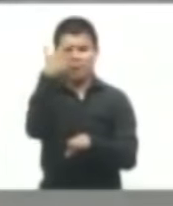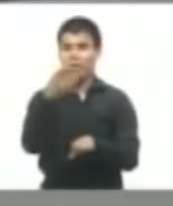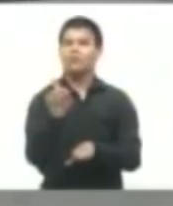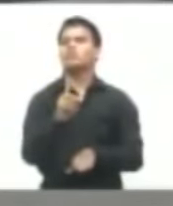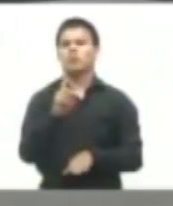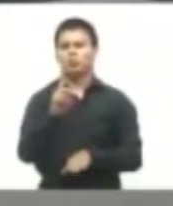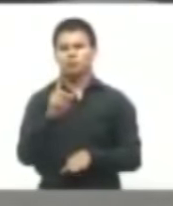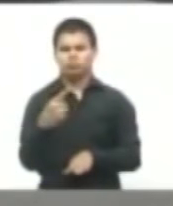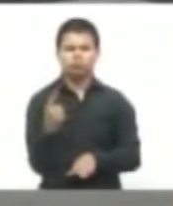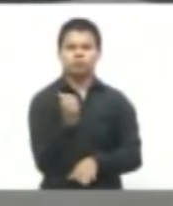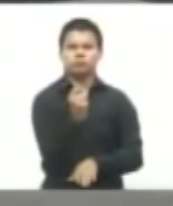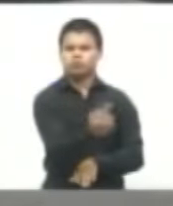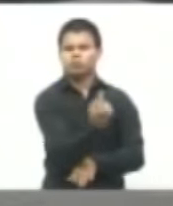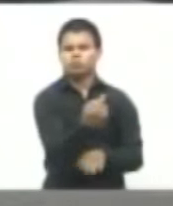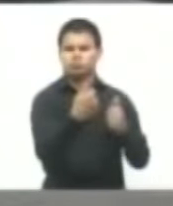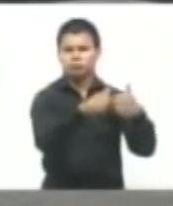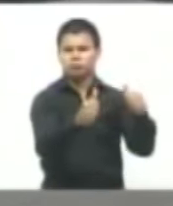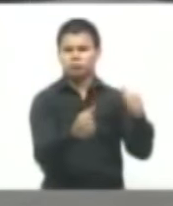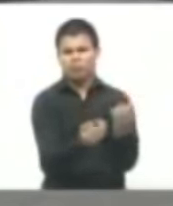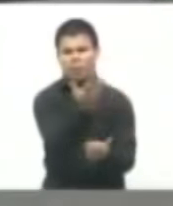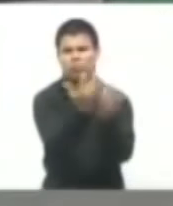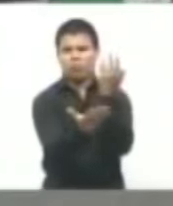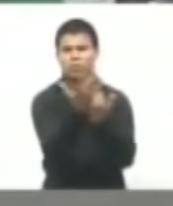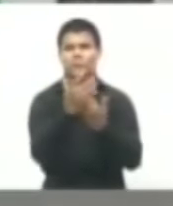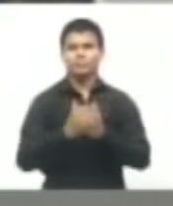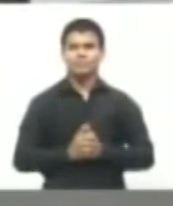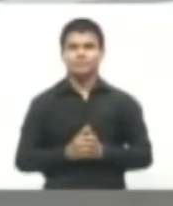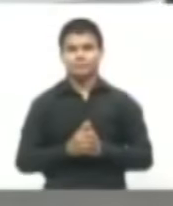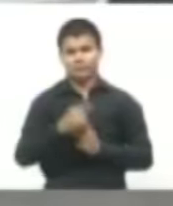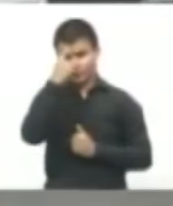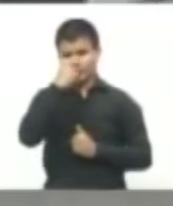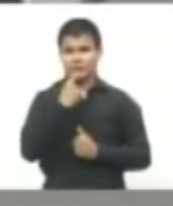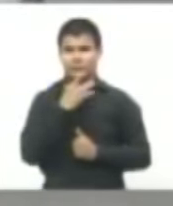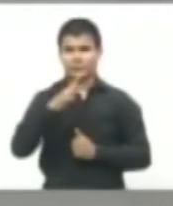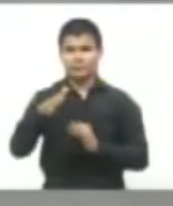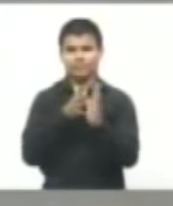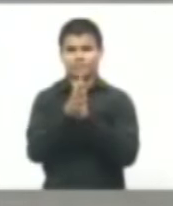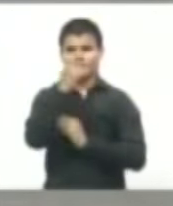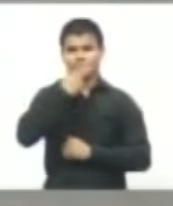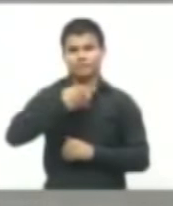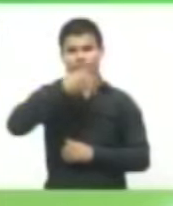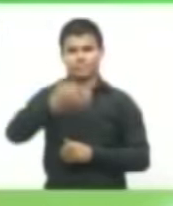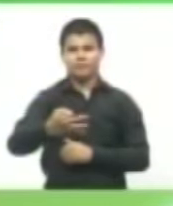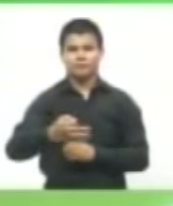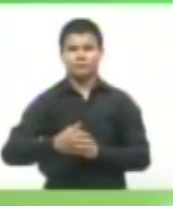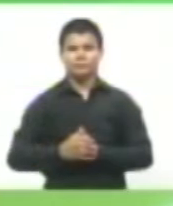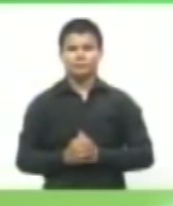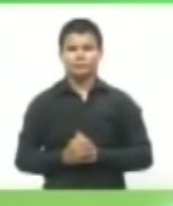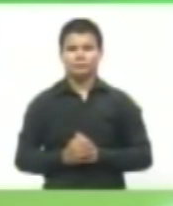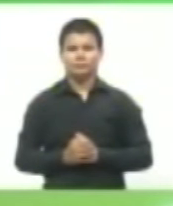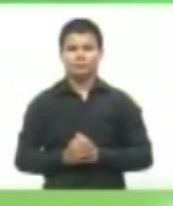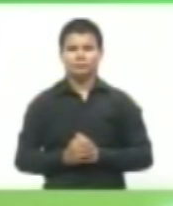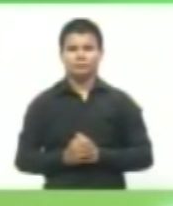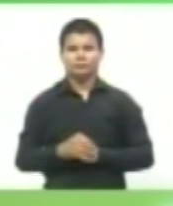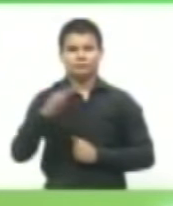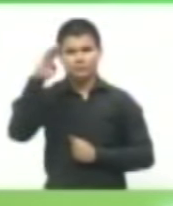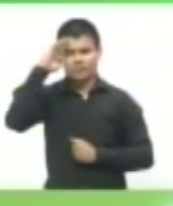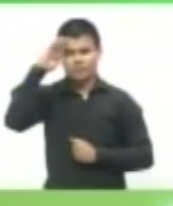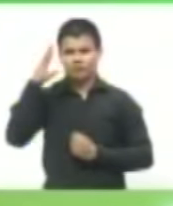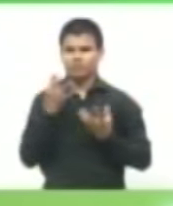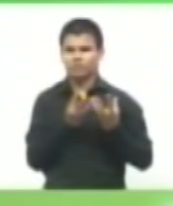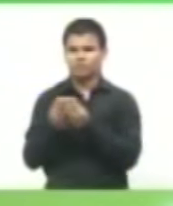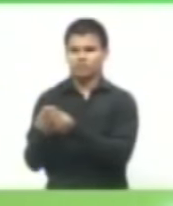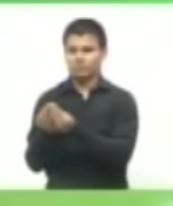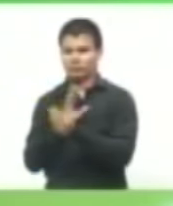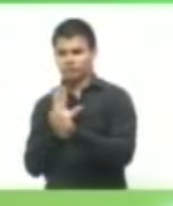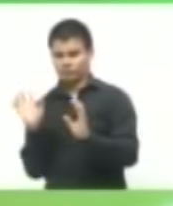Santa Marta, reportando para Telecaribe, Pablo Palma, Las Noticias, un compromiso con la verdad. Y la policía, en conjunto con la